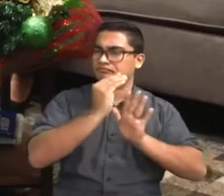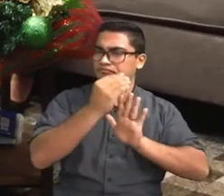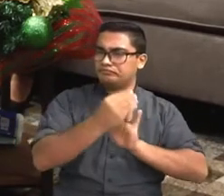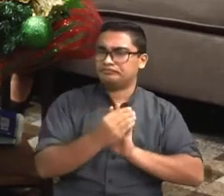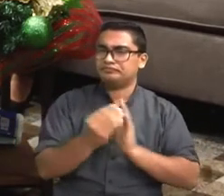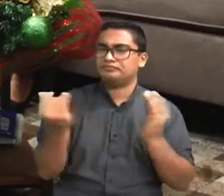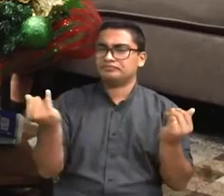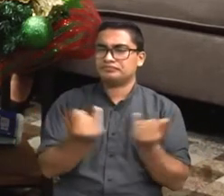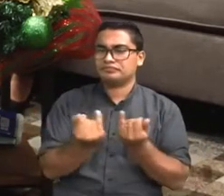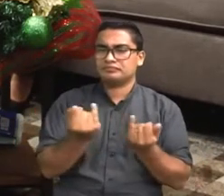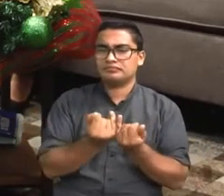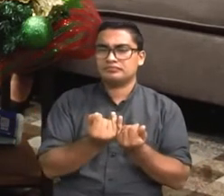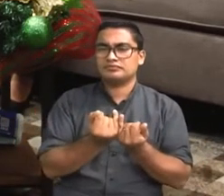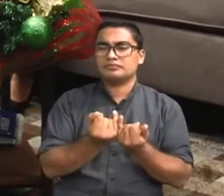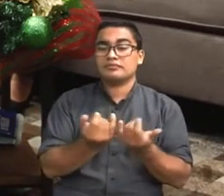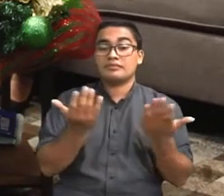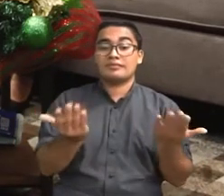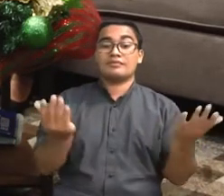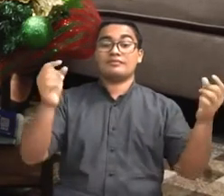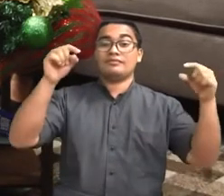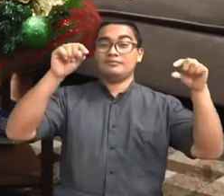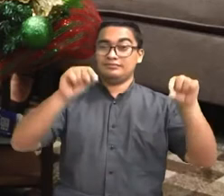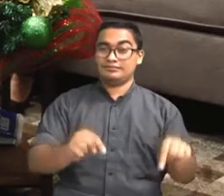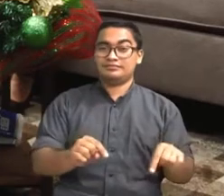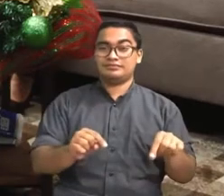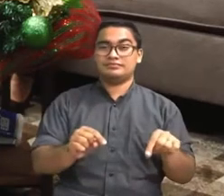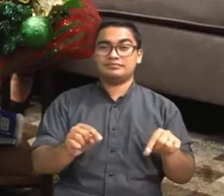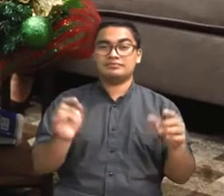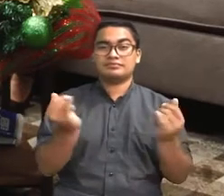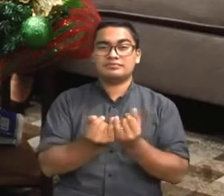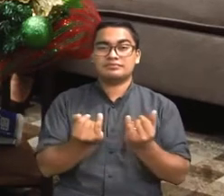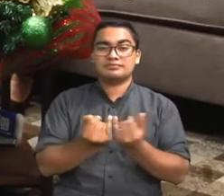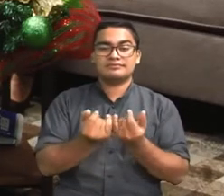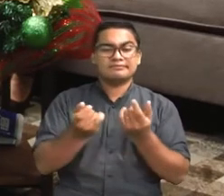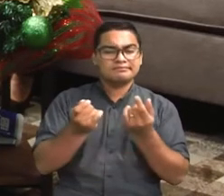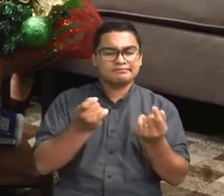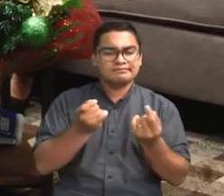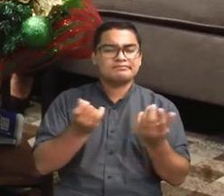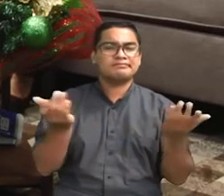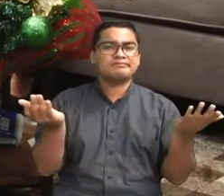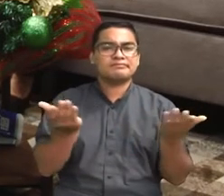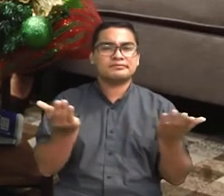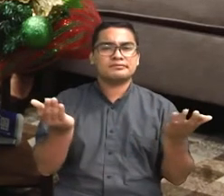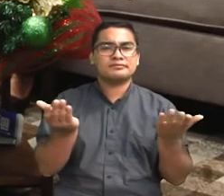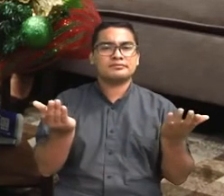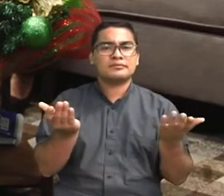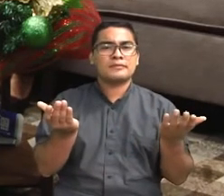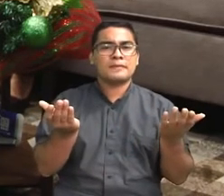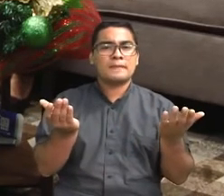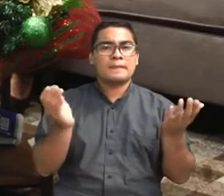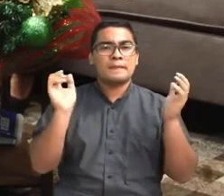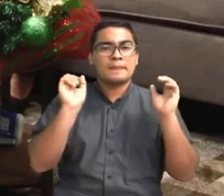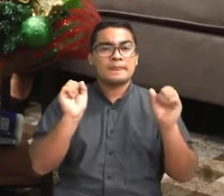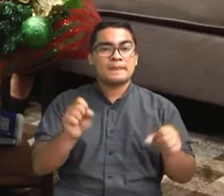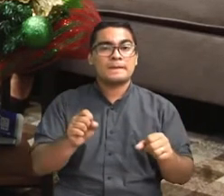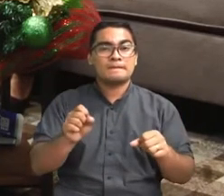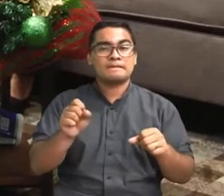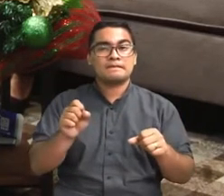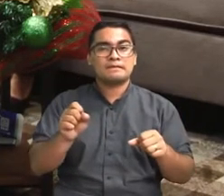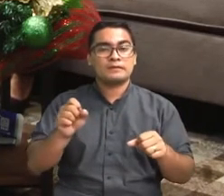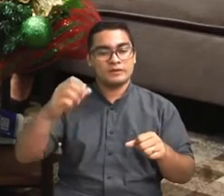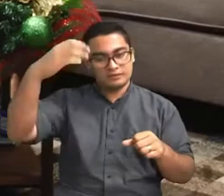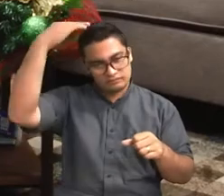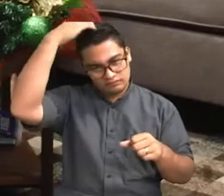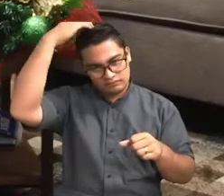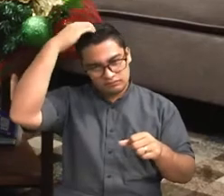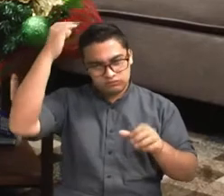y ahora pues también el dominio, es importante el dominio de la neurociencia,